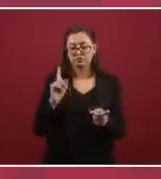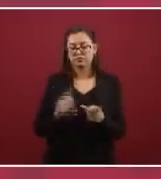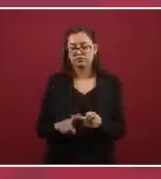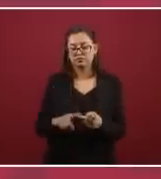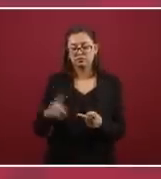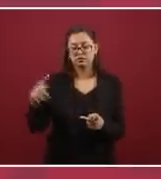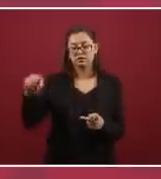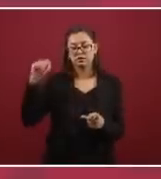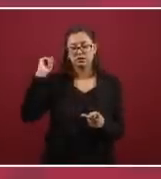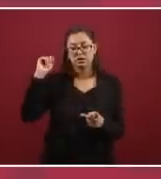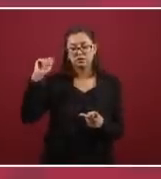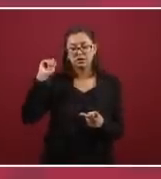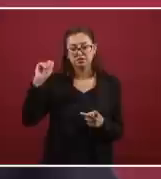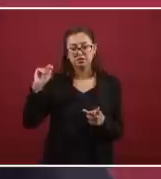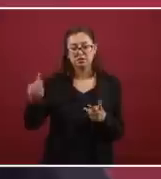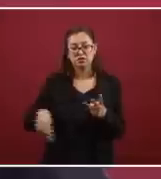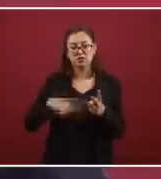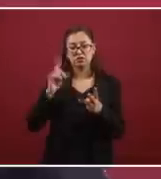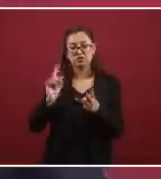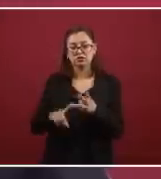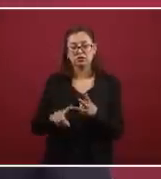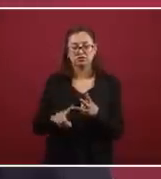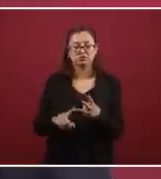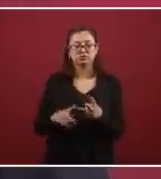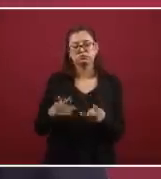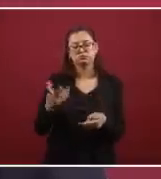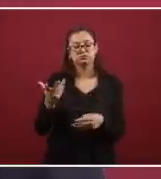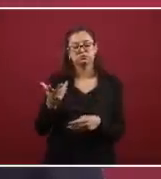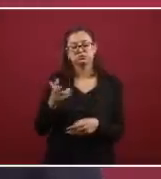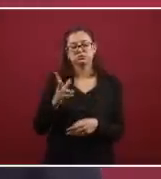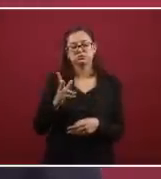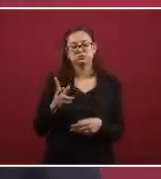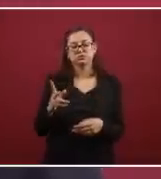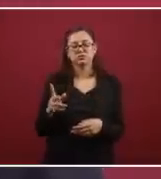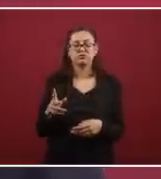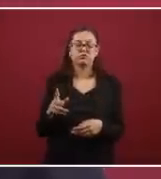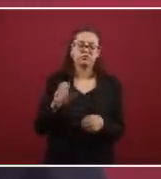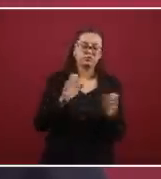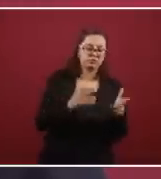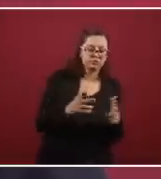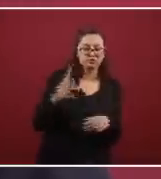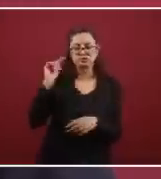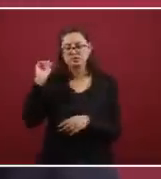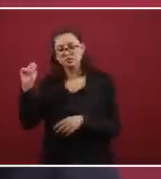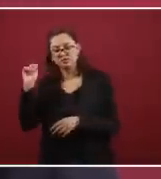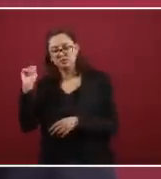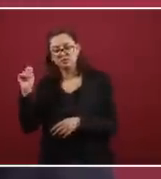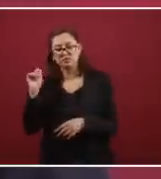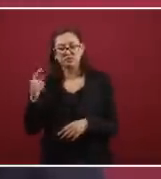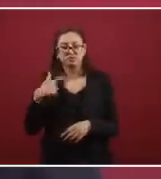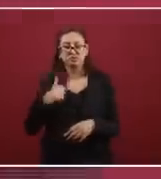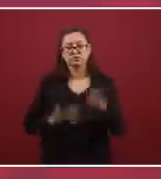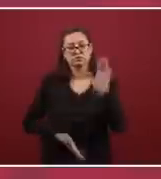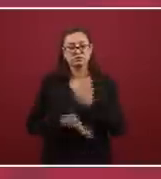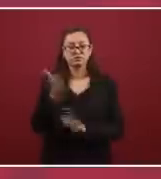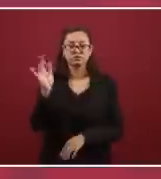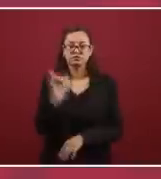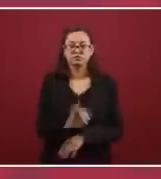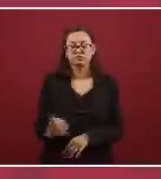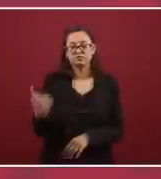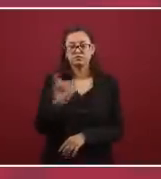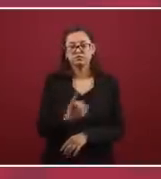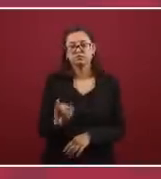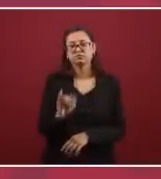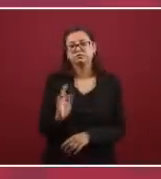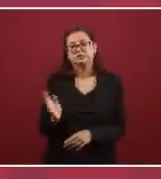Tabasco, vamos a estar el fin de semana en Chiapas y en Tabasco, pero salimos desde el jueves, entonces